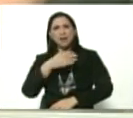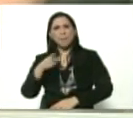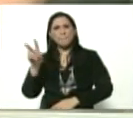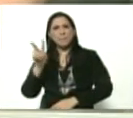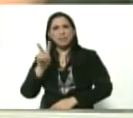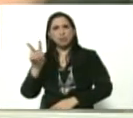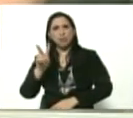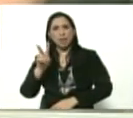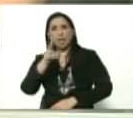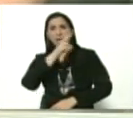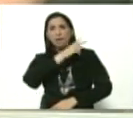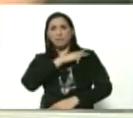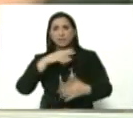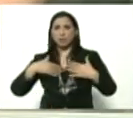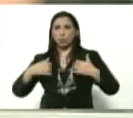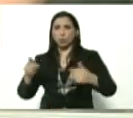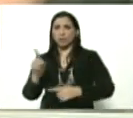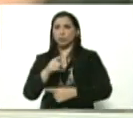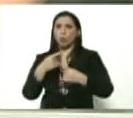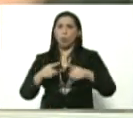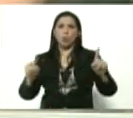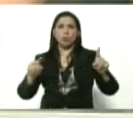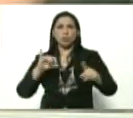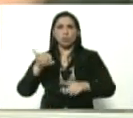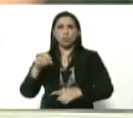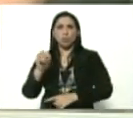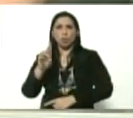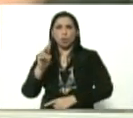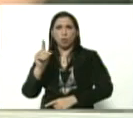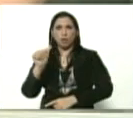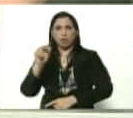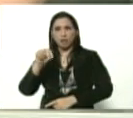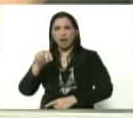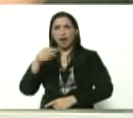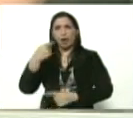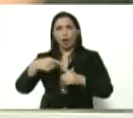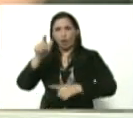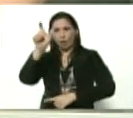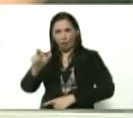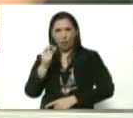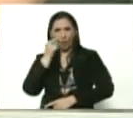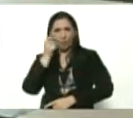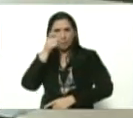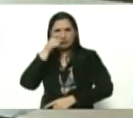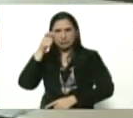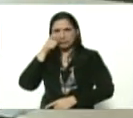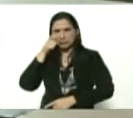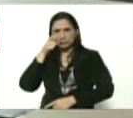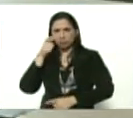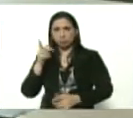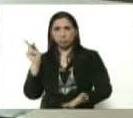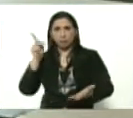jefe de seguridad no fue otro, sino Jordan Woodrow. Lo trajeron